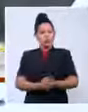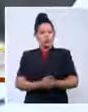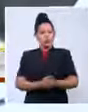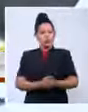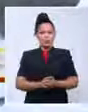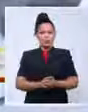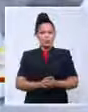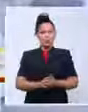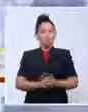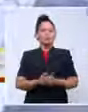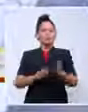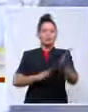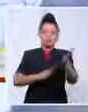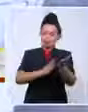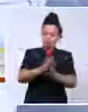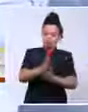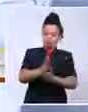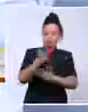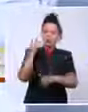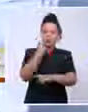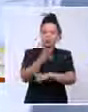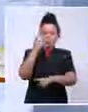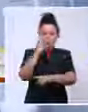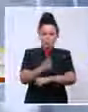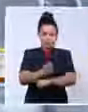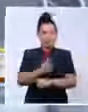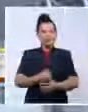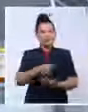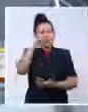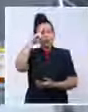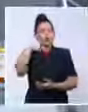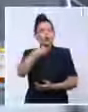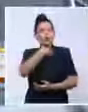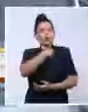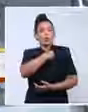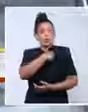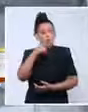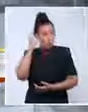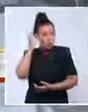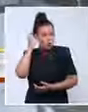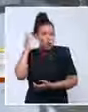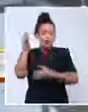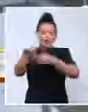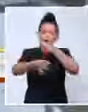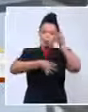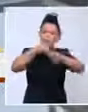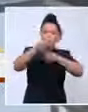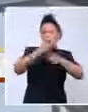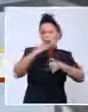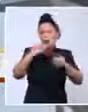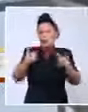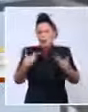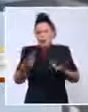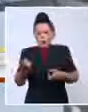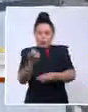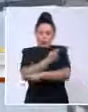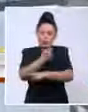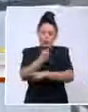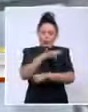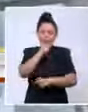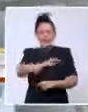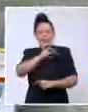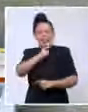que la caracteriza la doctora lidia turner nos habla del magisterio esa gran profesión de amor a la que ha dedicado su vida